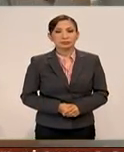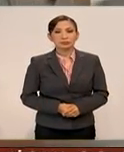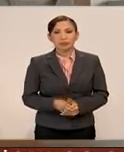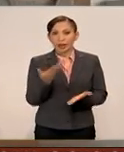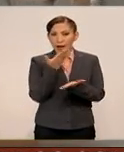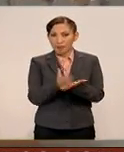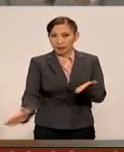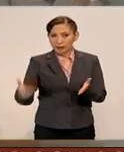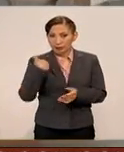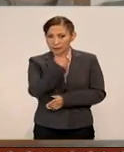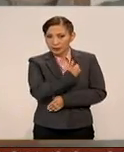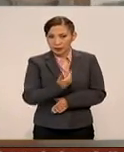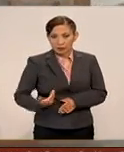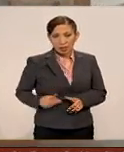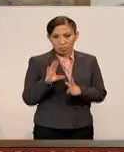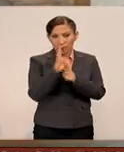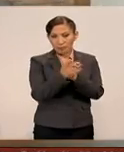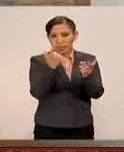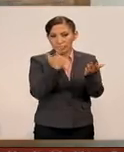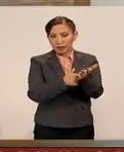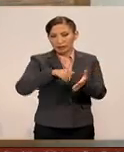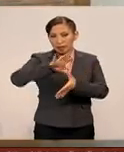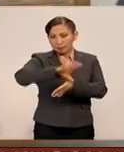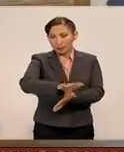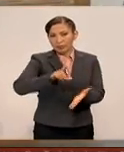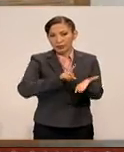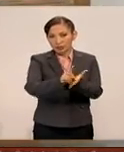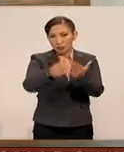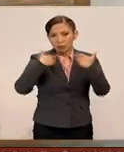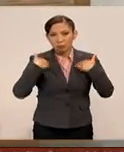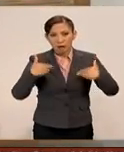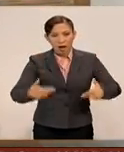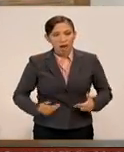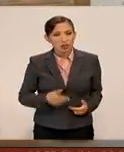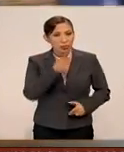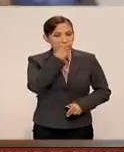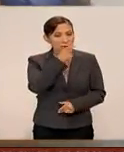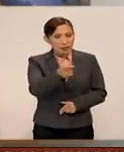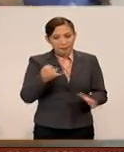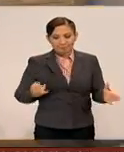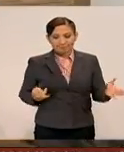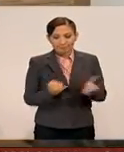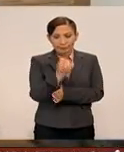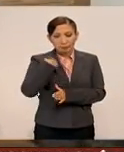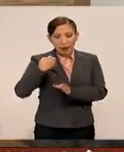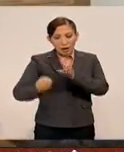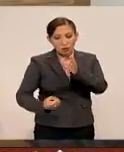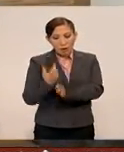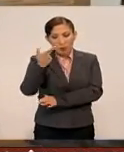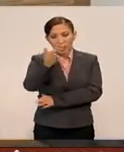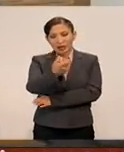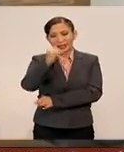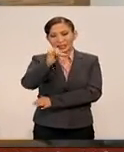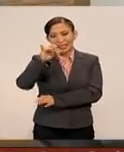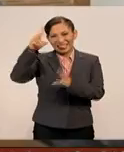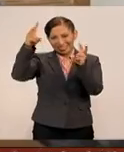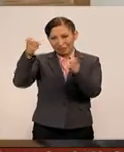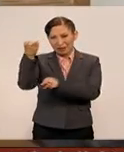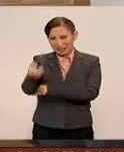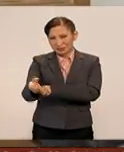Por su parte, el presidente de la Comisión Interamericana de Derechos Humanos afirmó que la decisión de renovar al GIEI en el